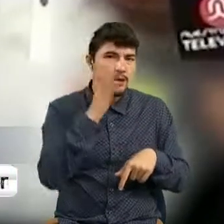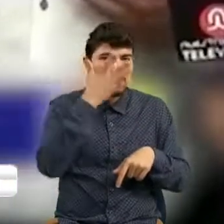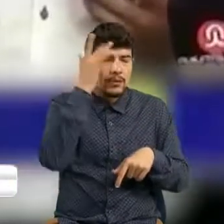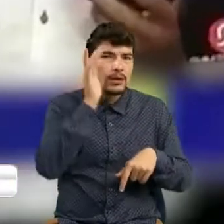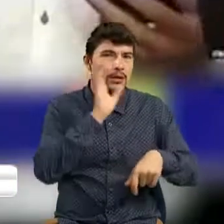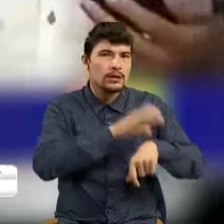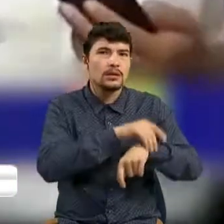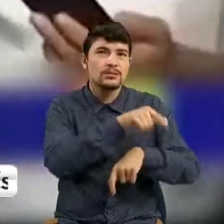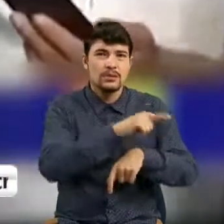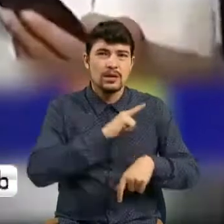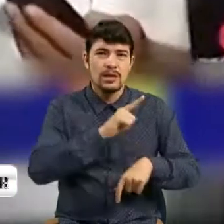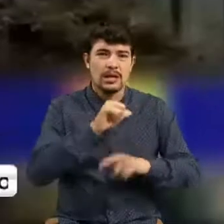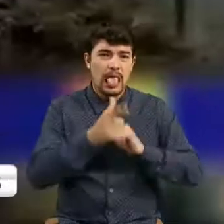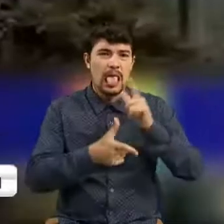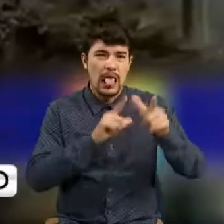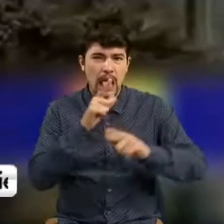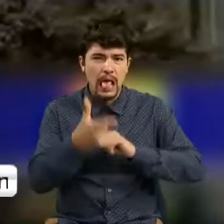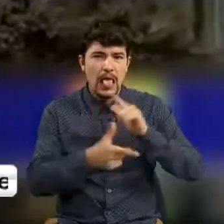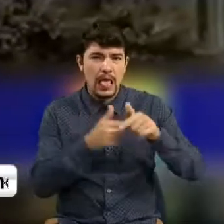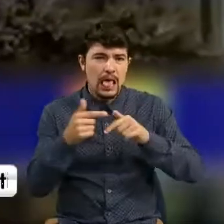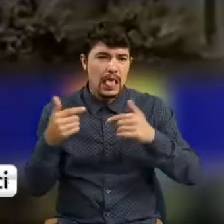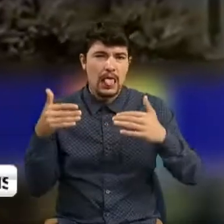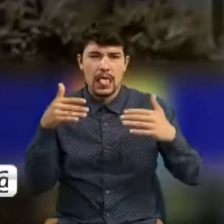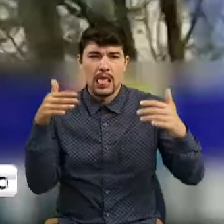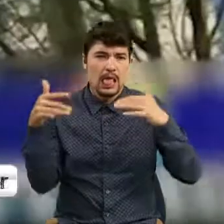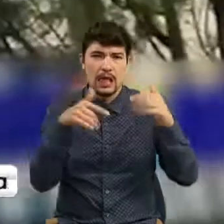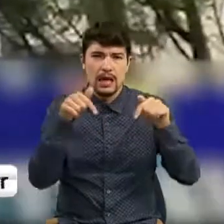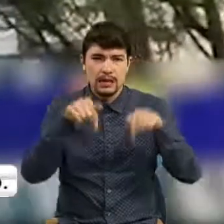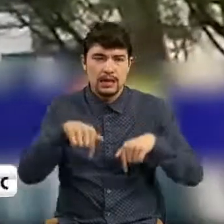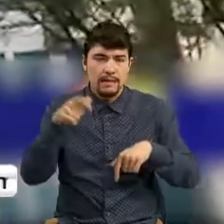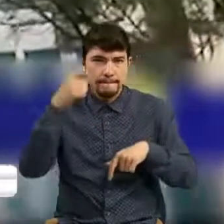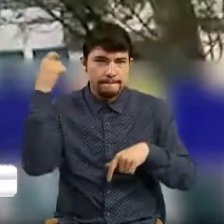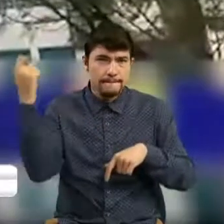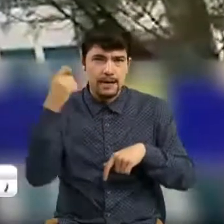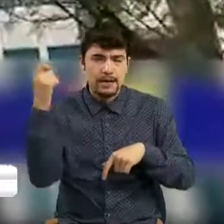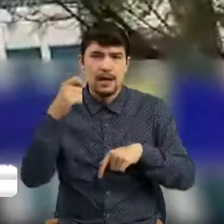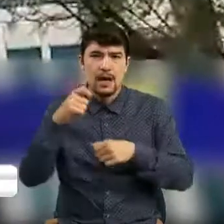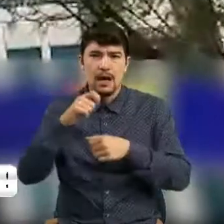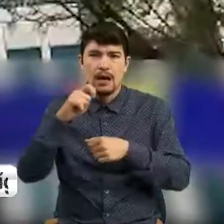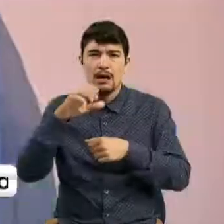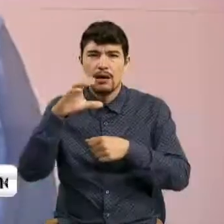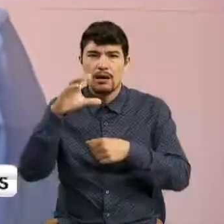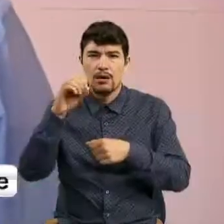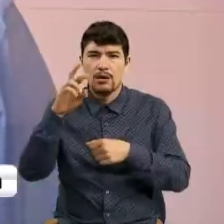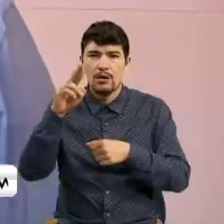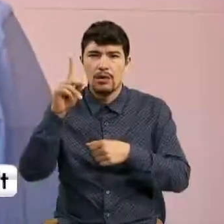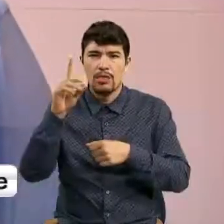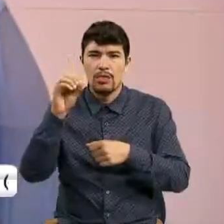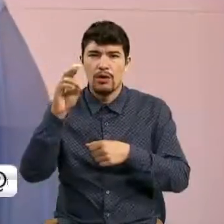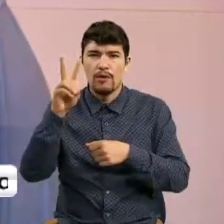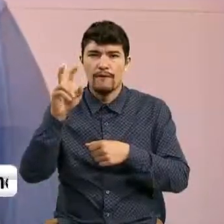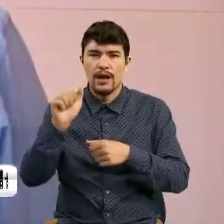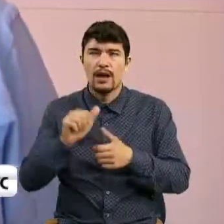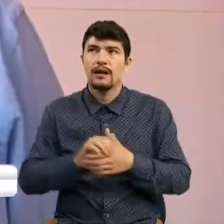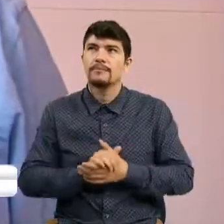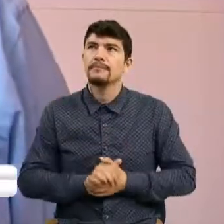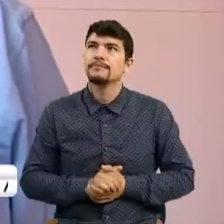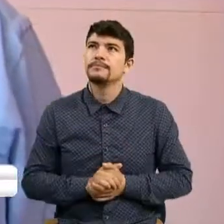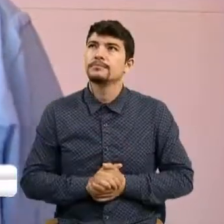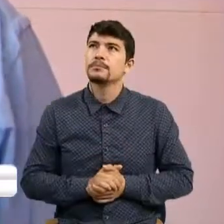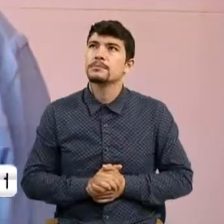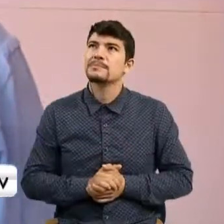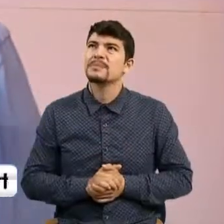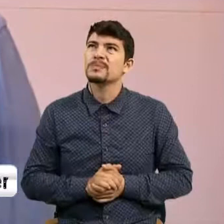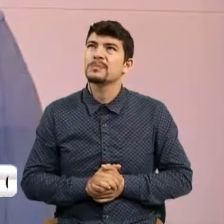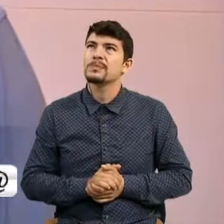por haber liderado la lucha contra los corruptos en dos regiones como Meta y Córdoba, donde los casos pululan. Pues normalmente lo que sucede en las entidades